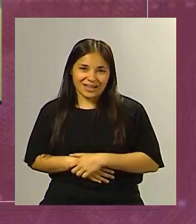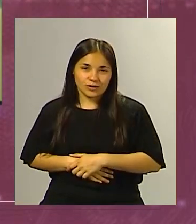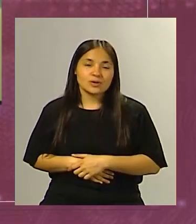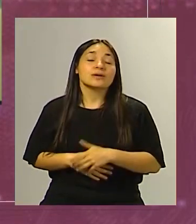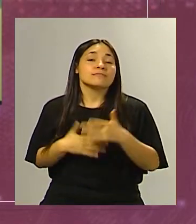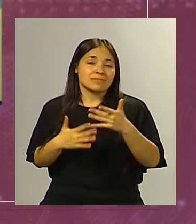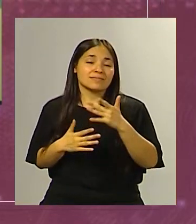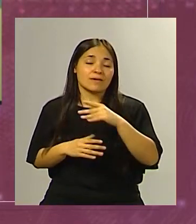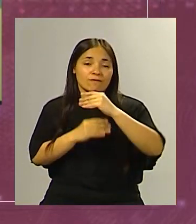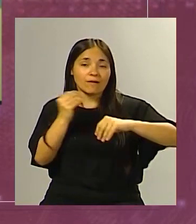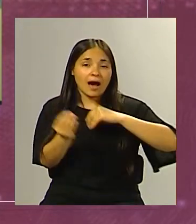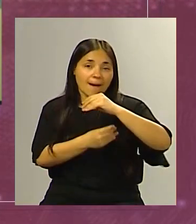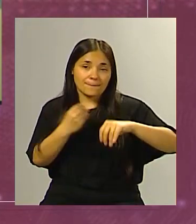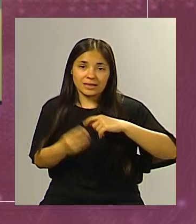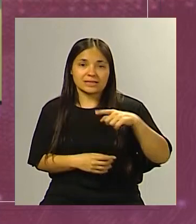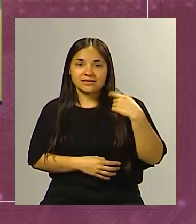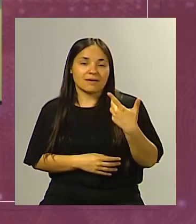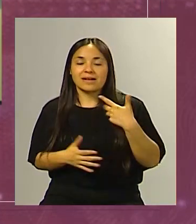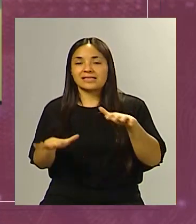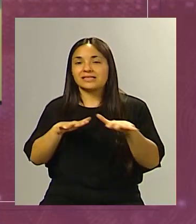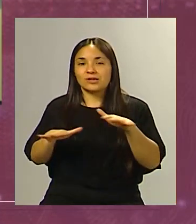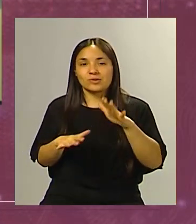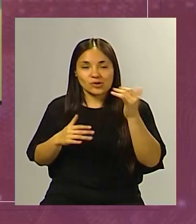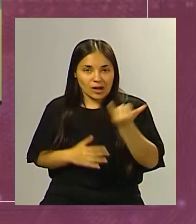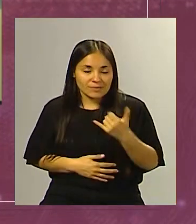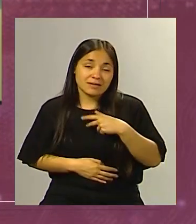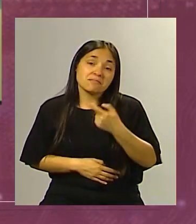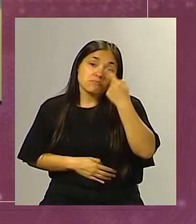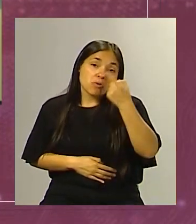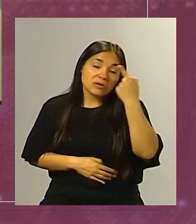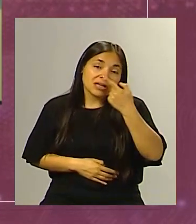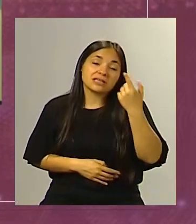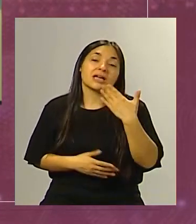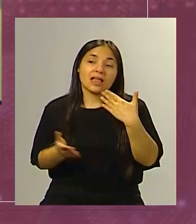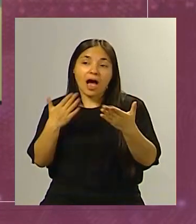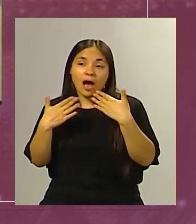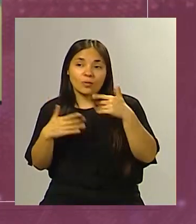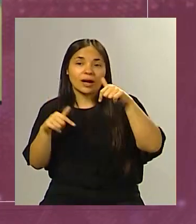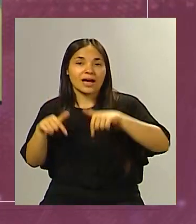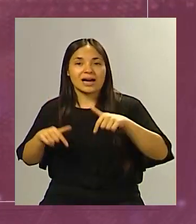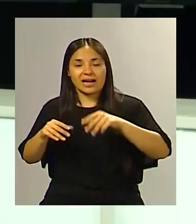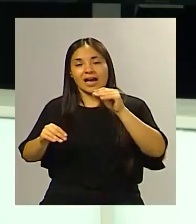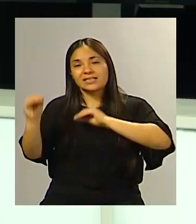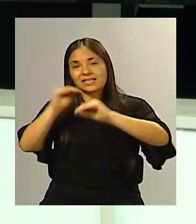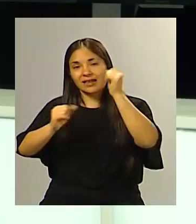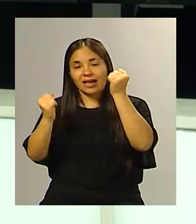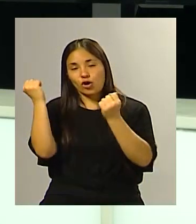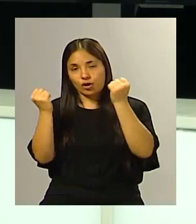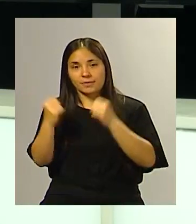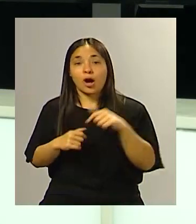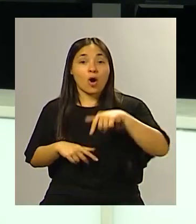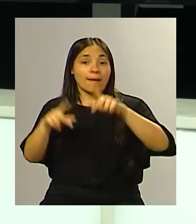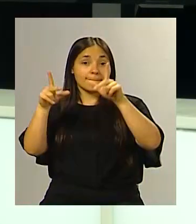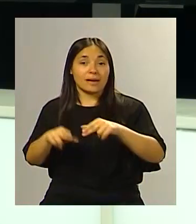nos atraviesa a las familias en algún momento de la vida, así que nos parece un tema muy interesante para desarrollar aquí en el chat económico. Vamos a la pausa